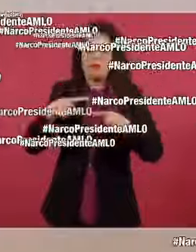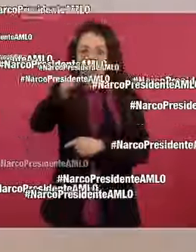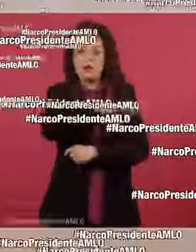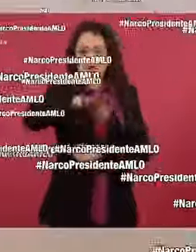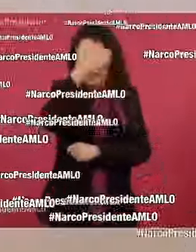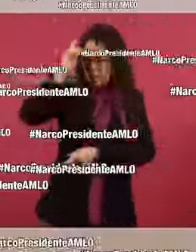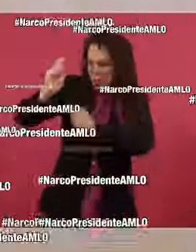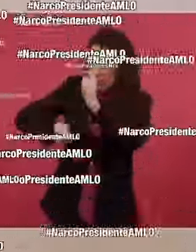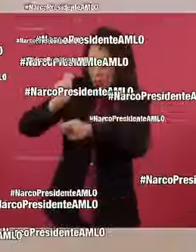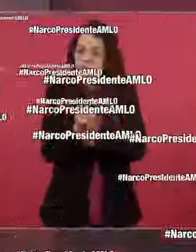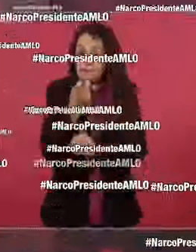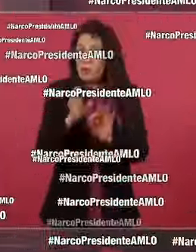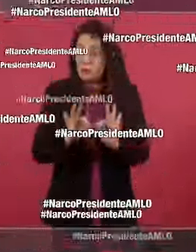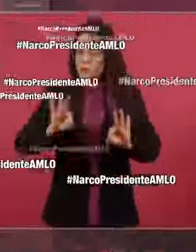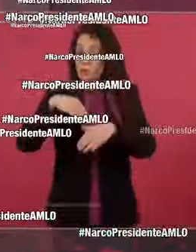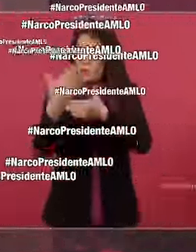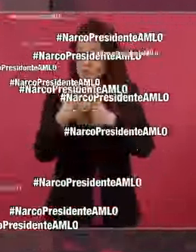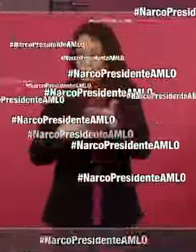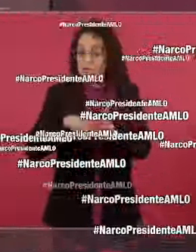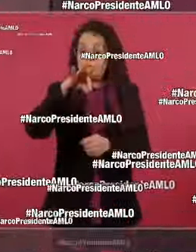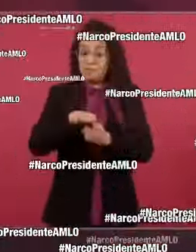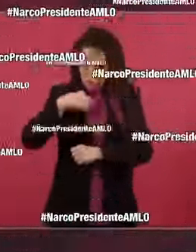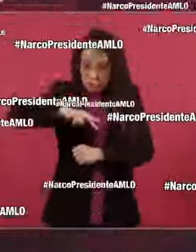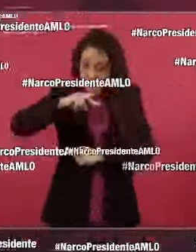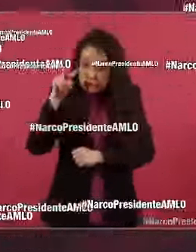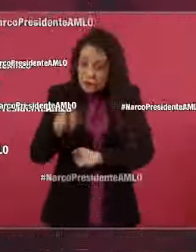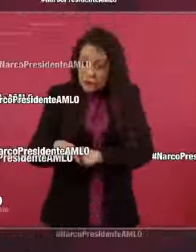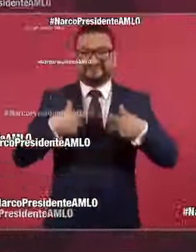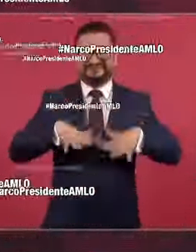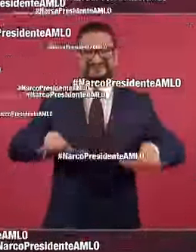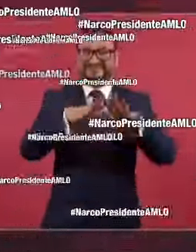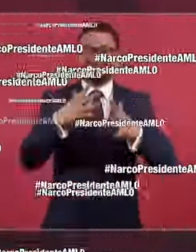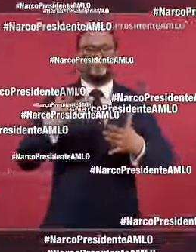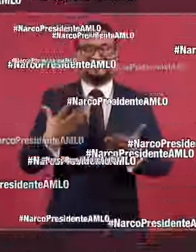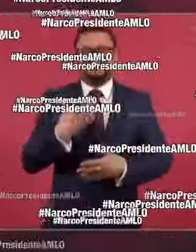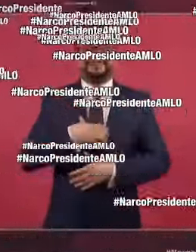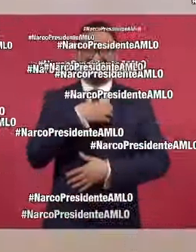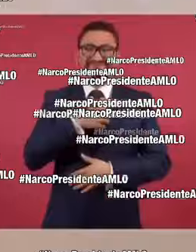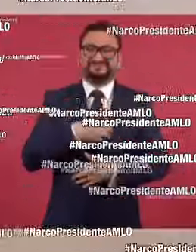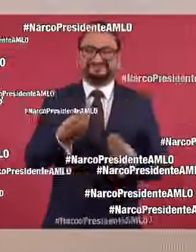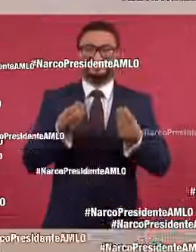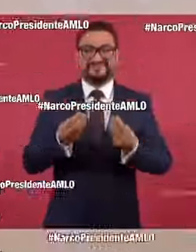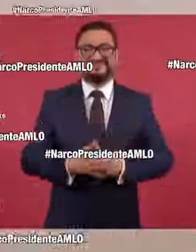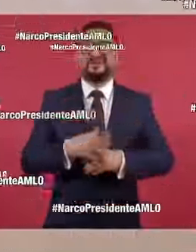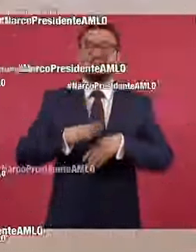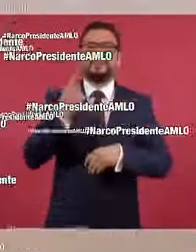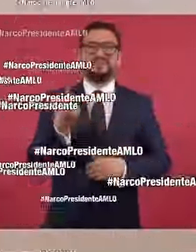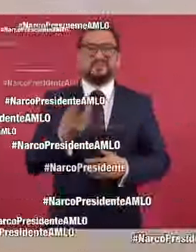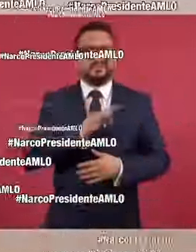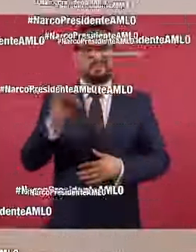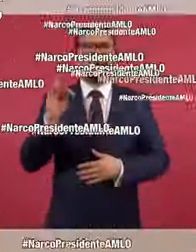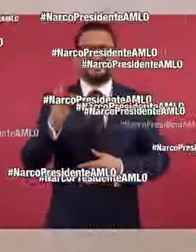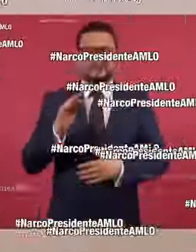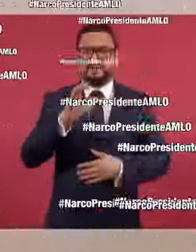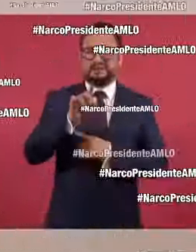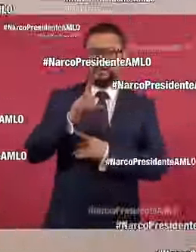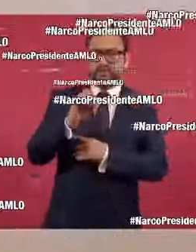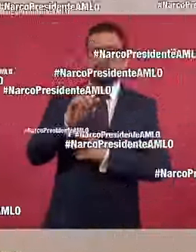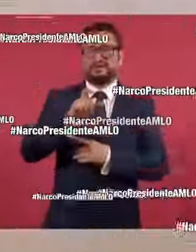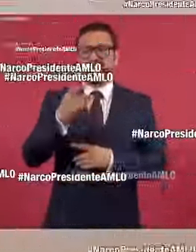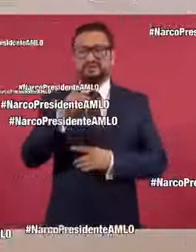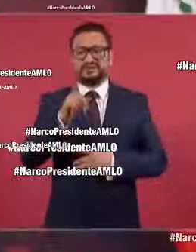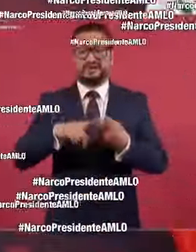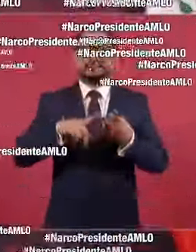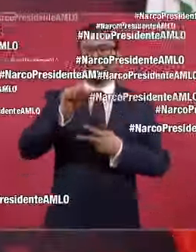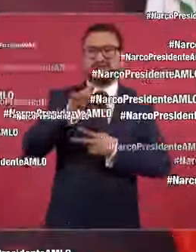muy importante la elección próxima. No le tengo mucha confianza a la gente, al pueblo de México. Y pueden Claudio X. González y